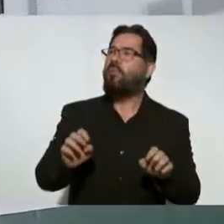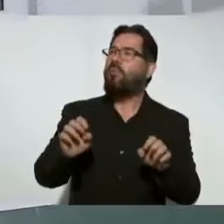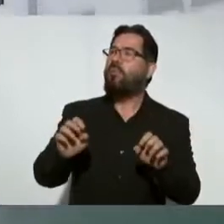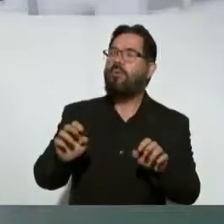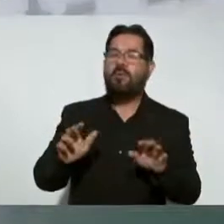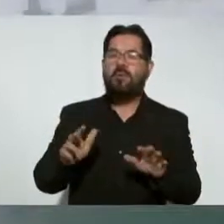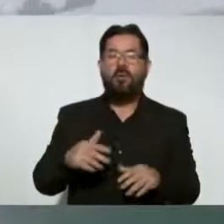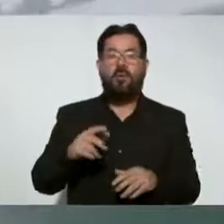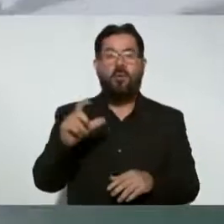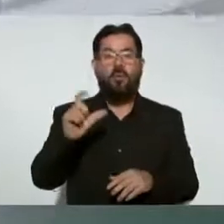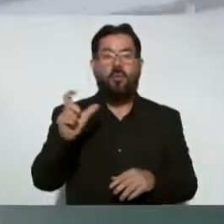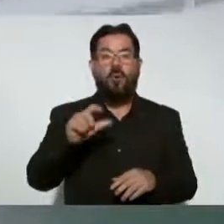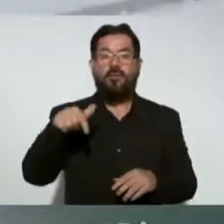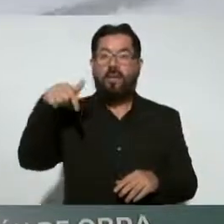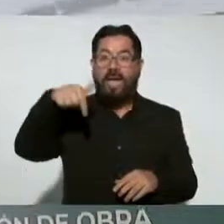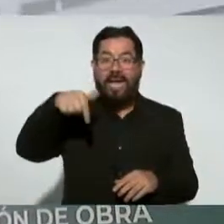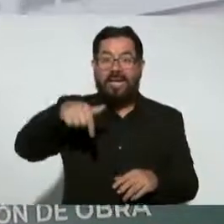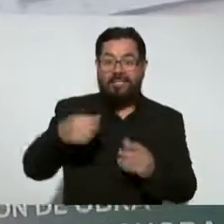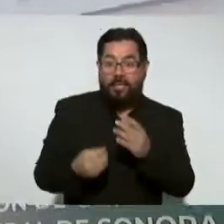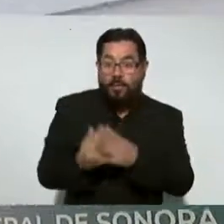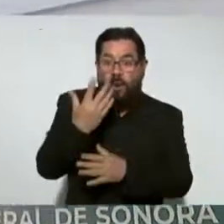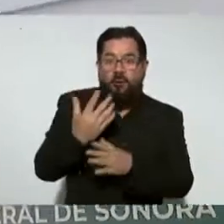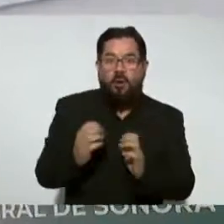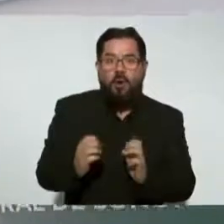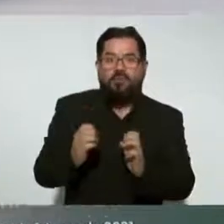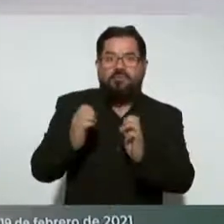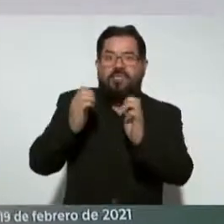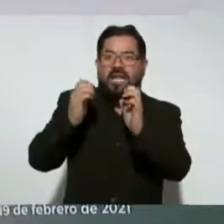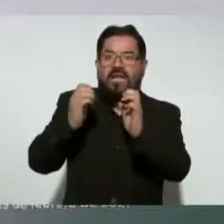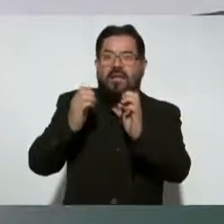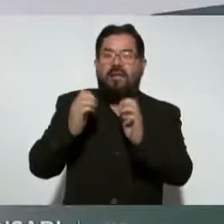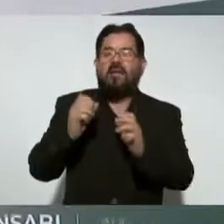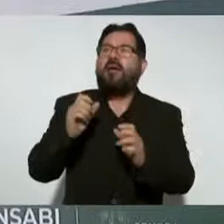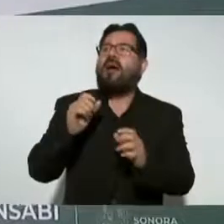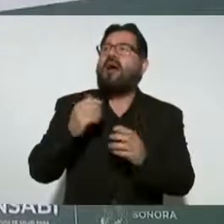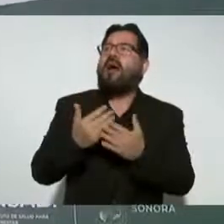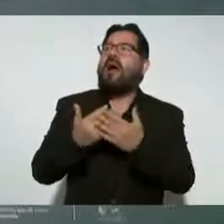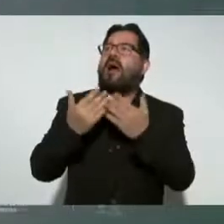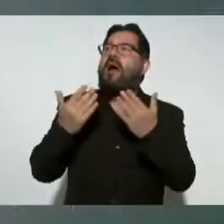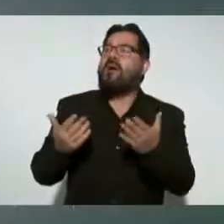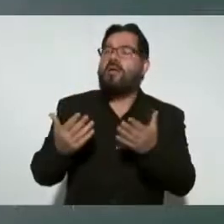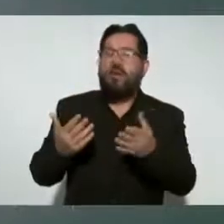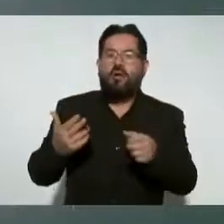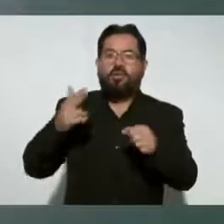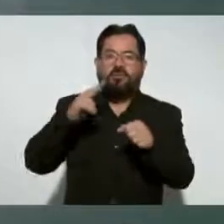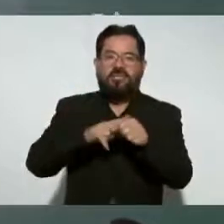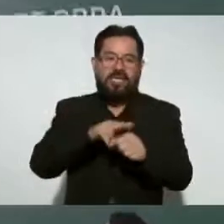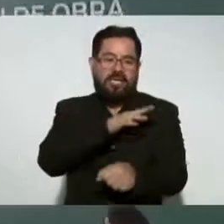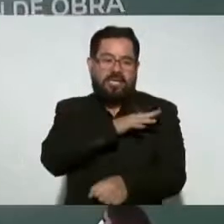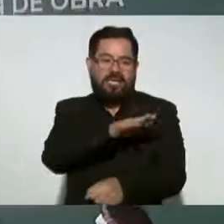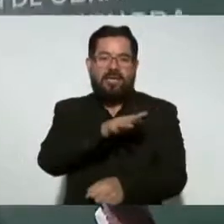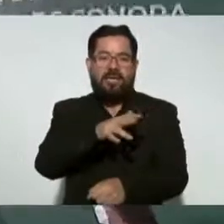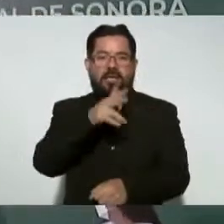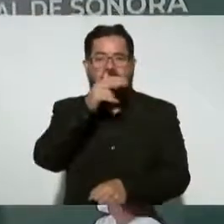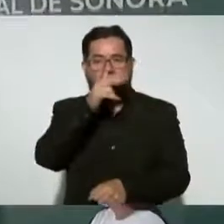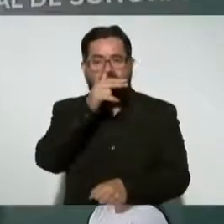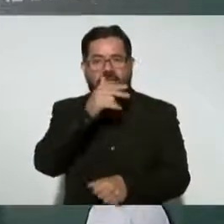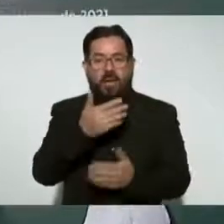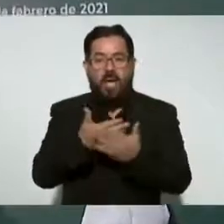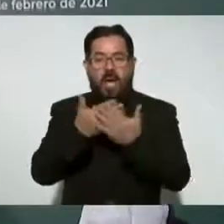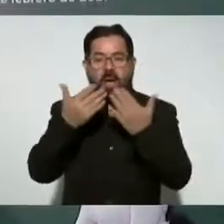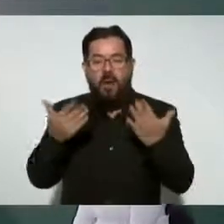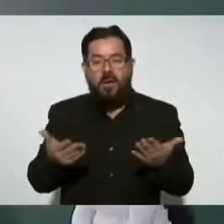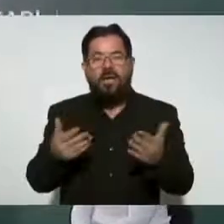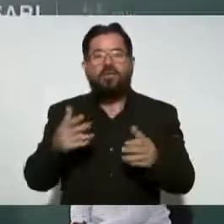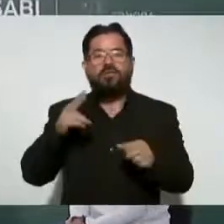dio el nacimiento de este hospital, que ha pasado del Hospital General de Hermosillo, que pasó de ser estatal, pasó